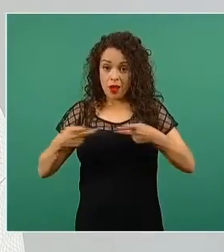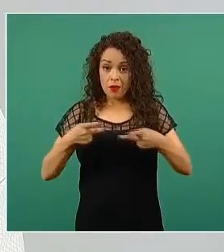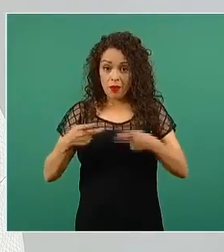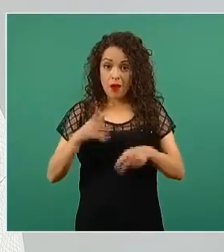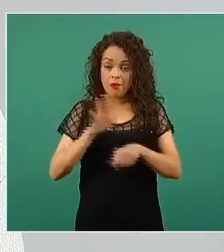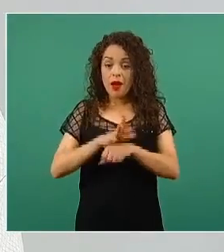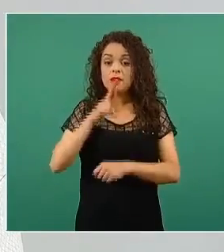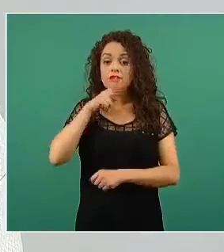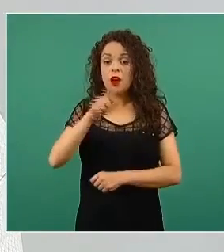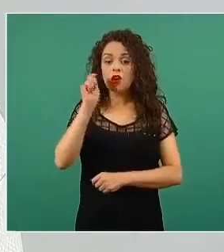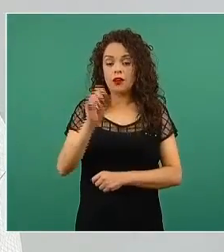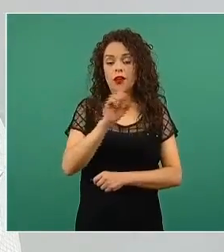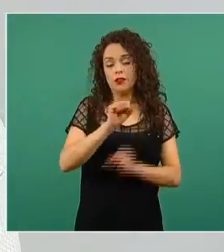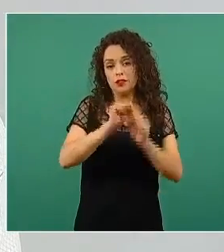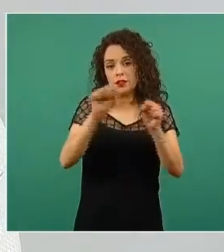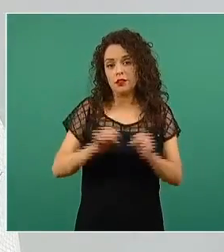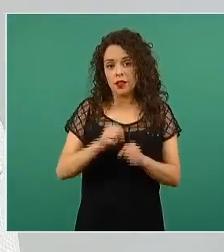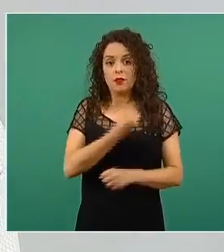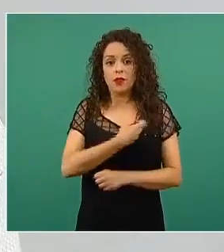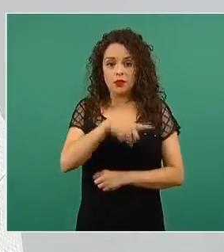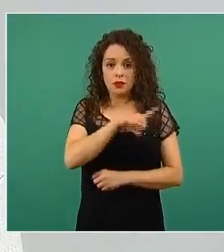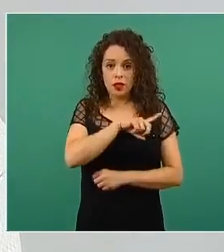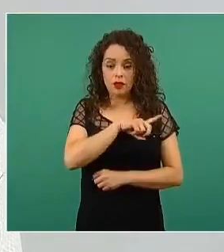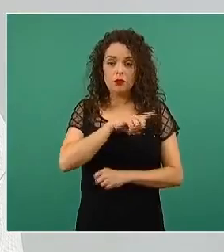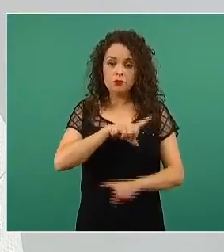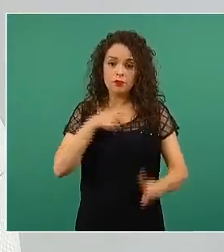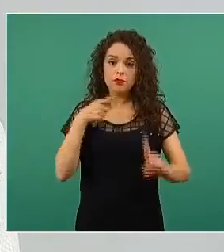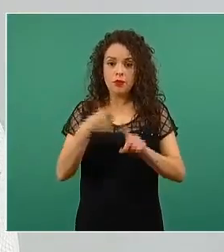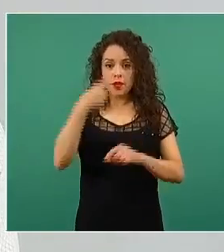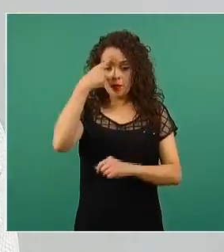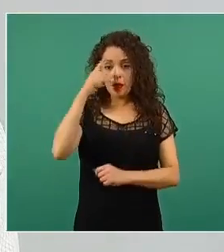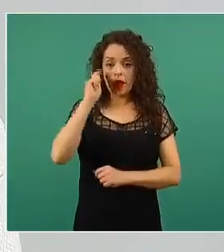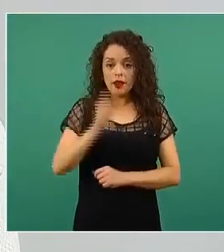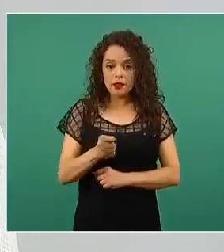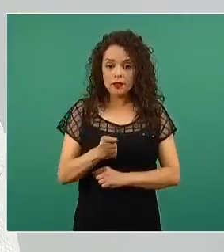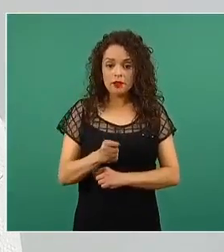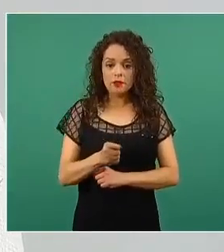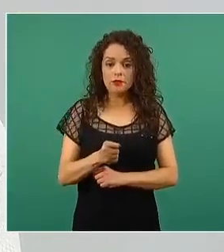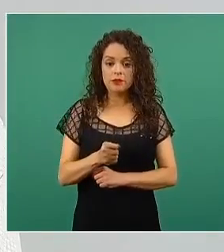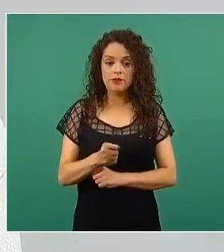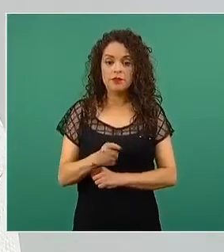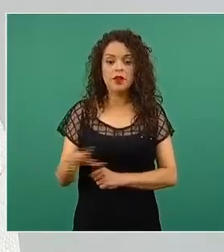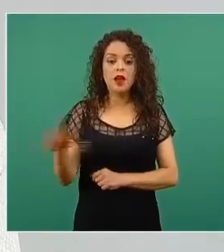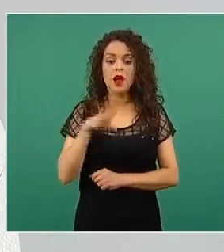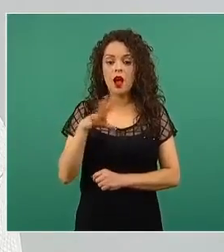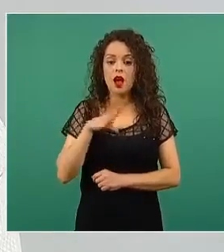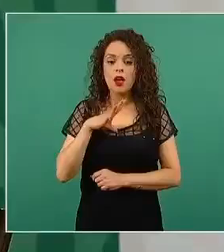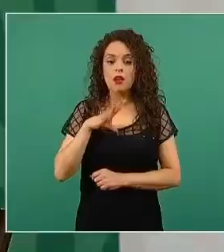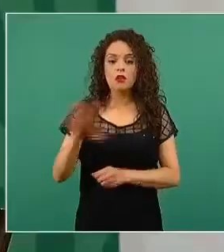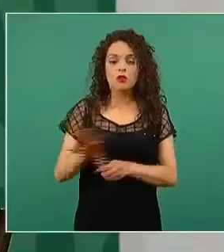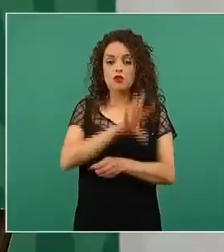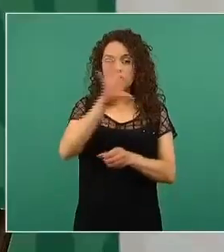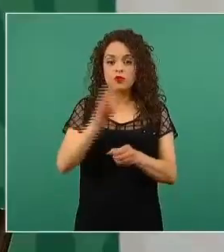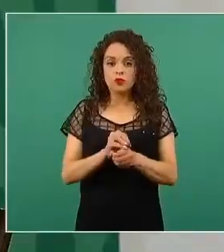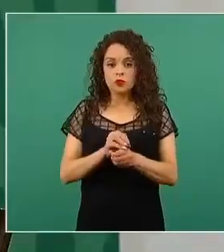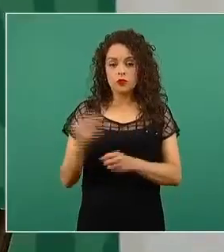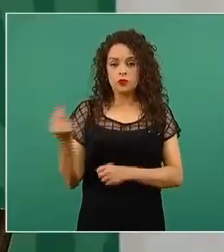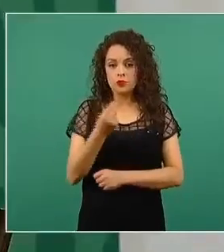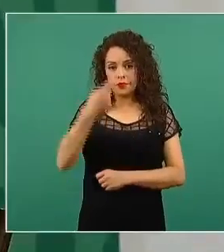más obviamente fortalecido en función de capacidades y de tener lo justo y necesario para poder